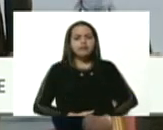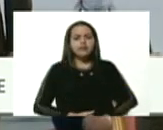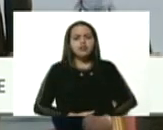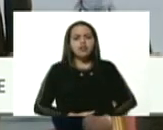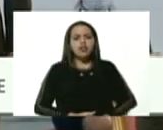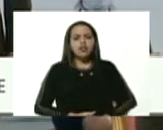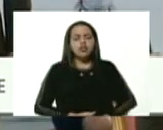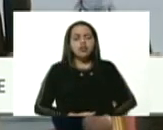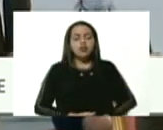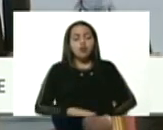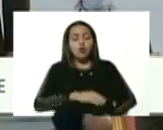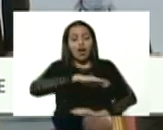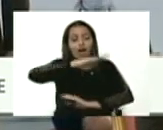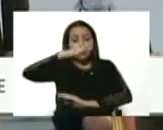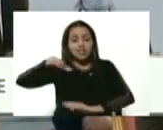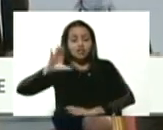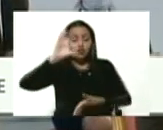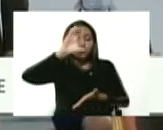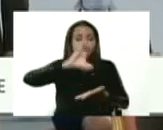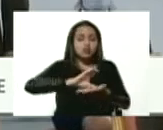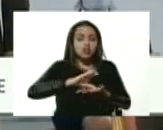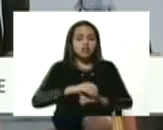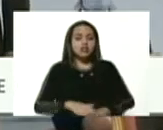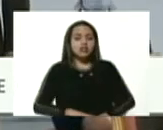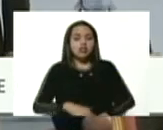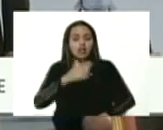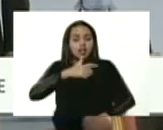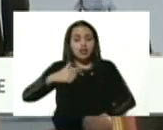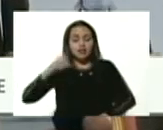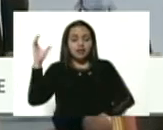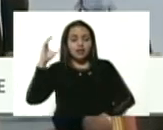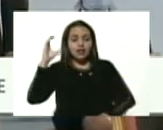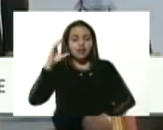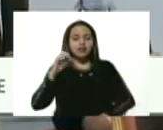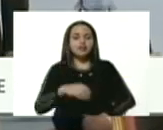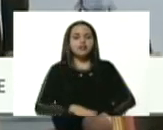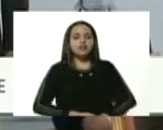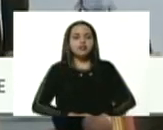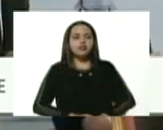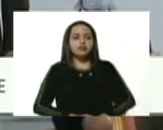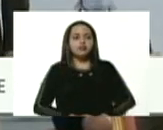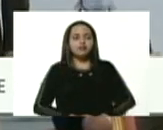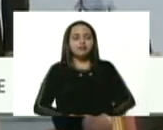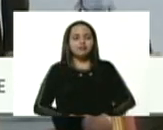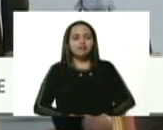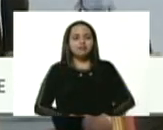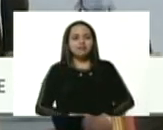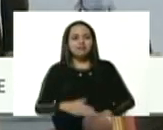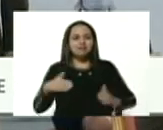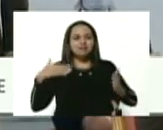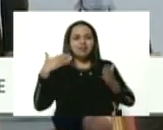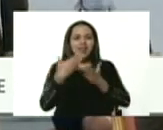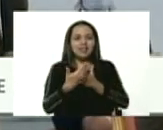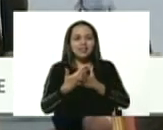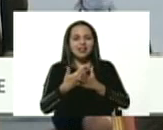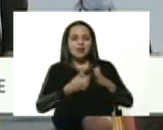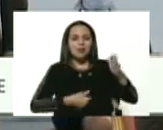andinos, los centrales, los caraqueños, hasta los más